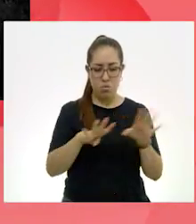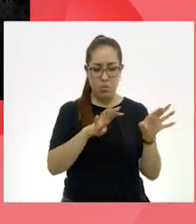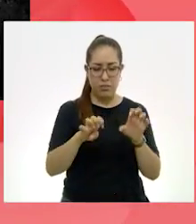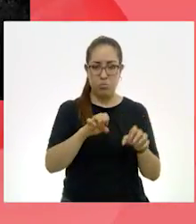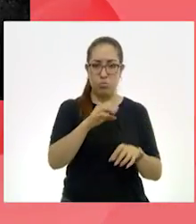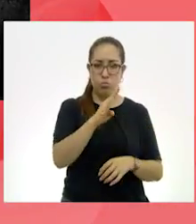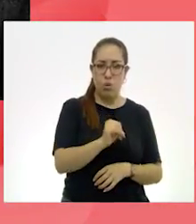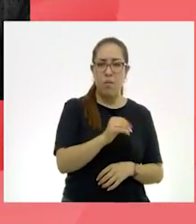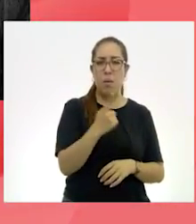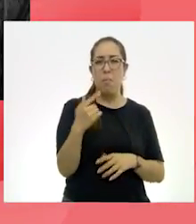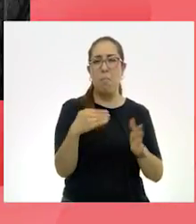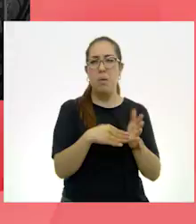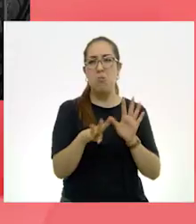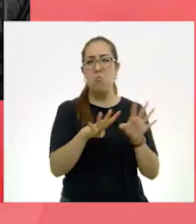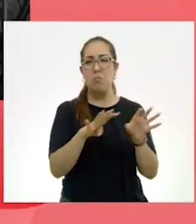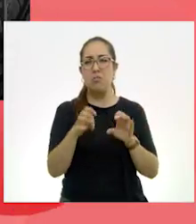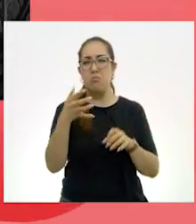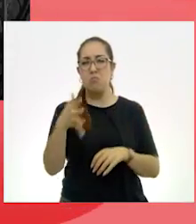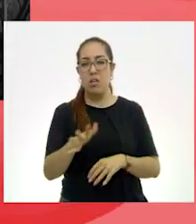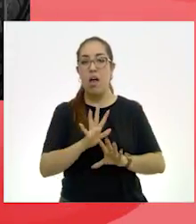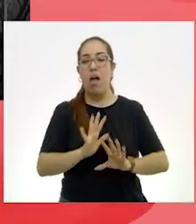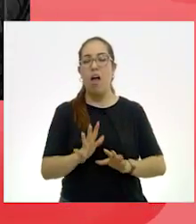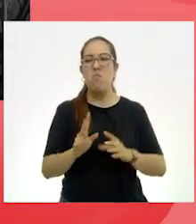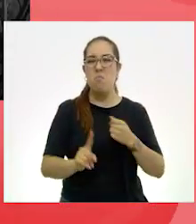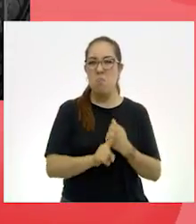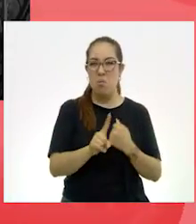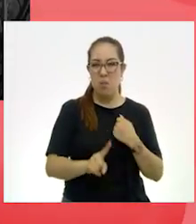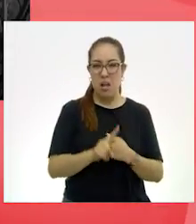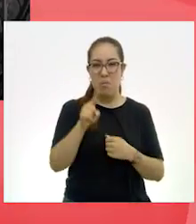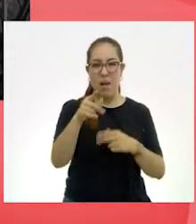1909-1910 hay un conflicto con la hacienda del hospital.